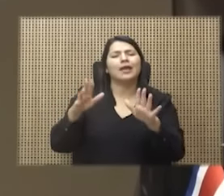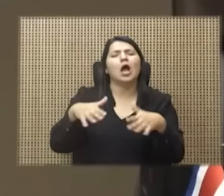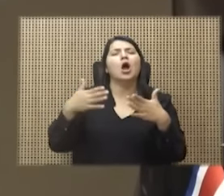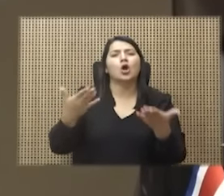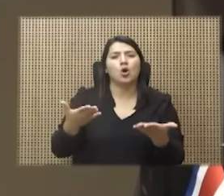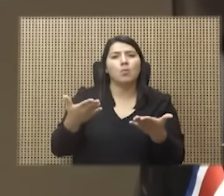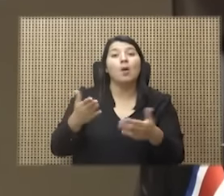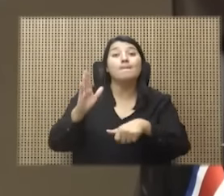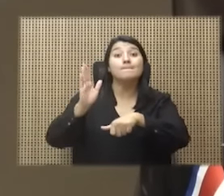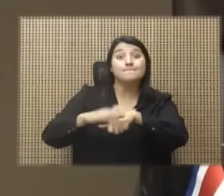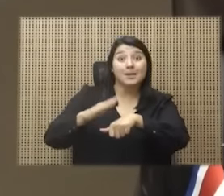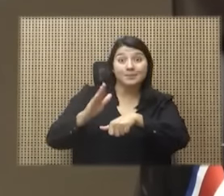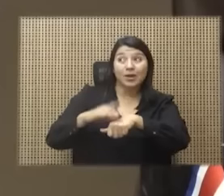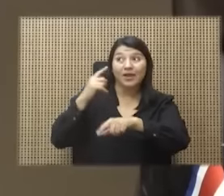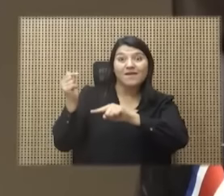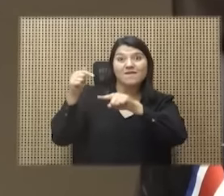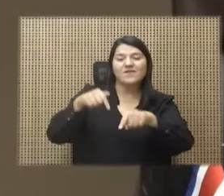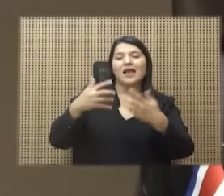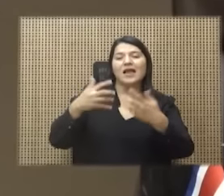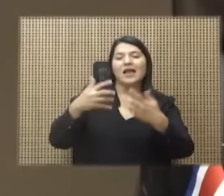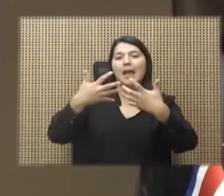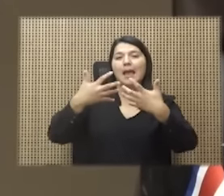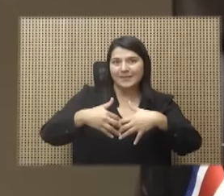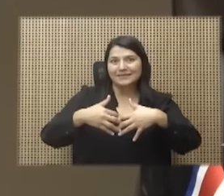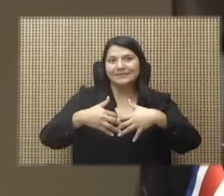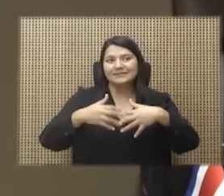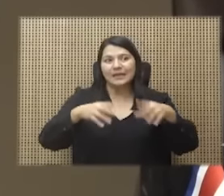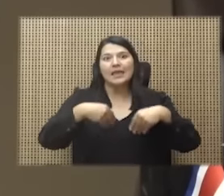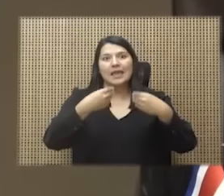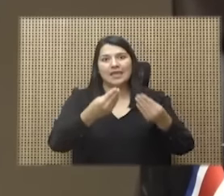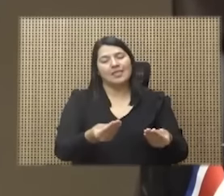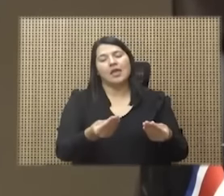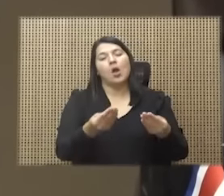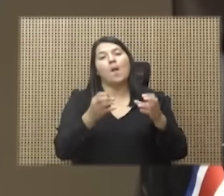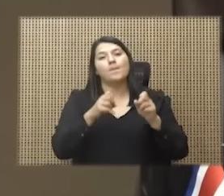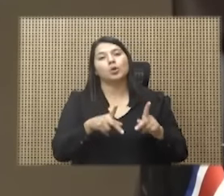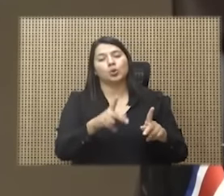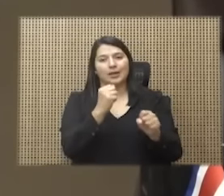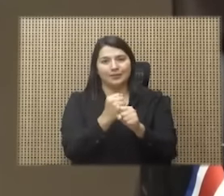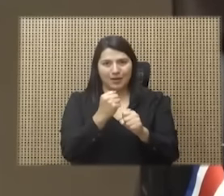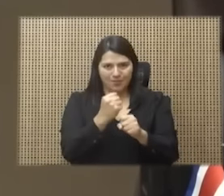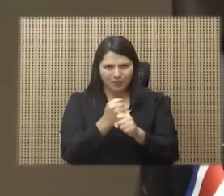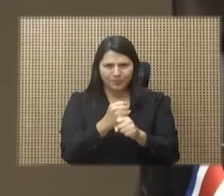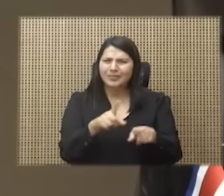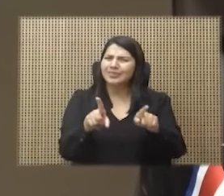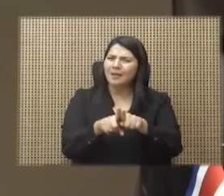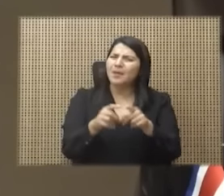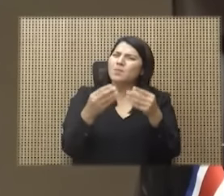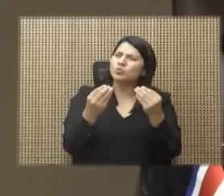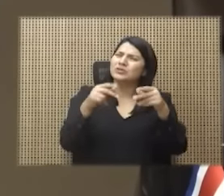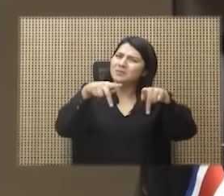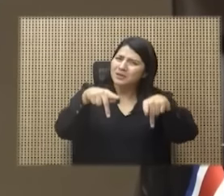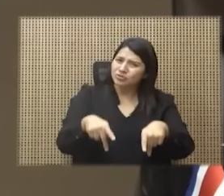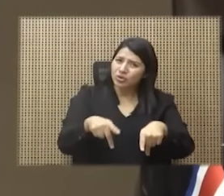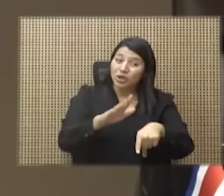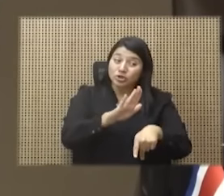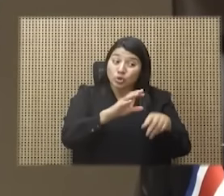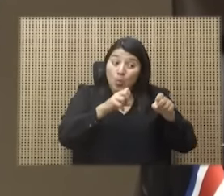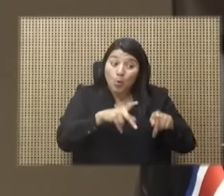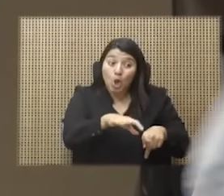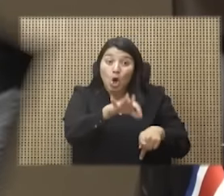nombre también de miles de personas que se están viendo afectadas sus opciones de incorporarse al mercado laboral y gozar de